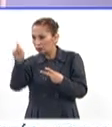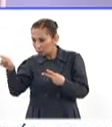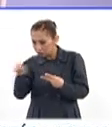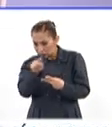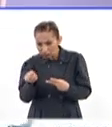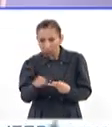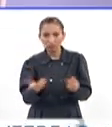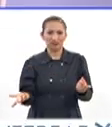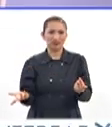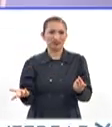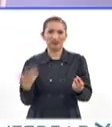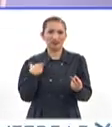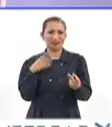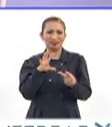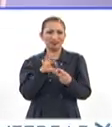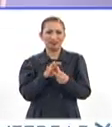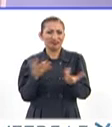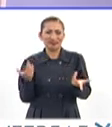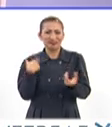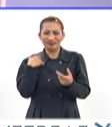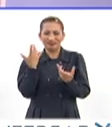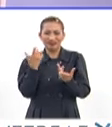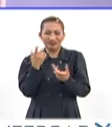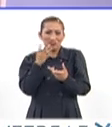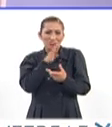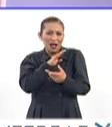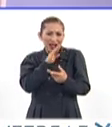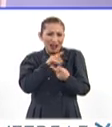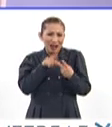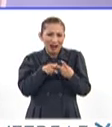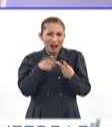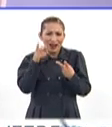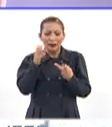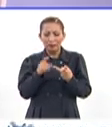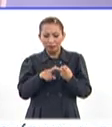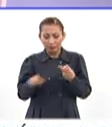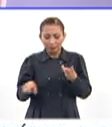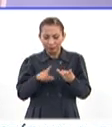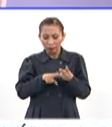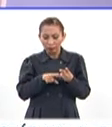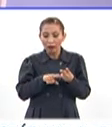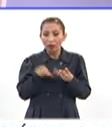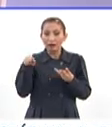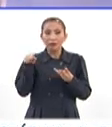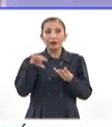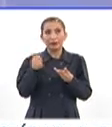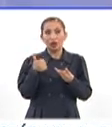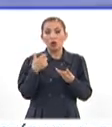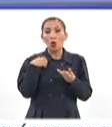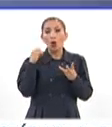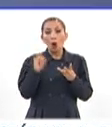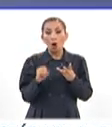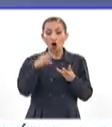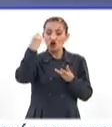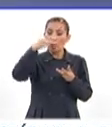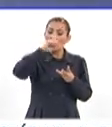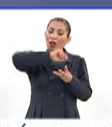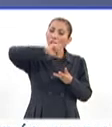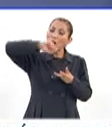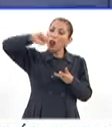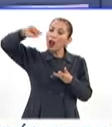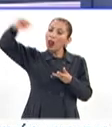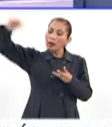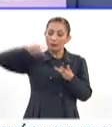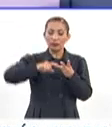coaliciones o más de dos partidos que se coaligaron o se unieron en un convenio común, o pusieron un nombre,